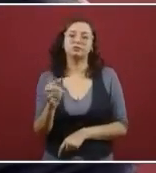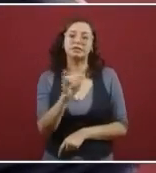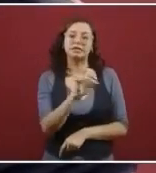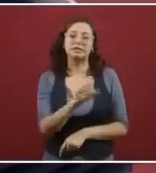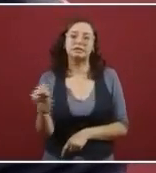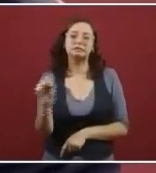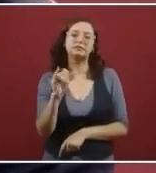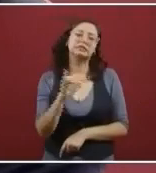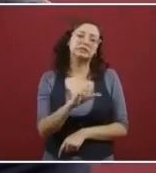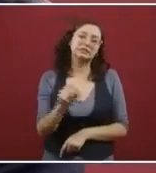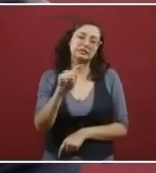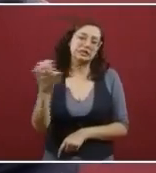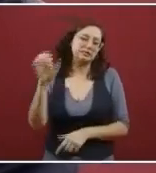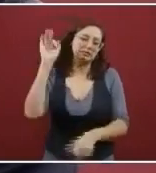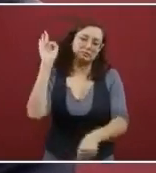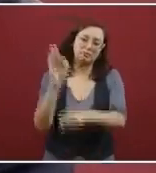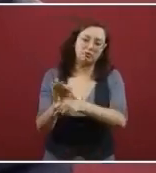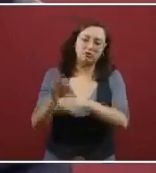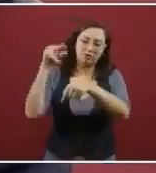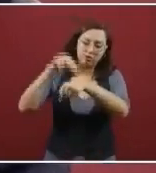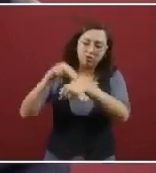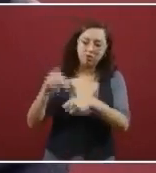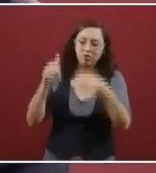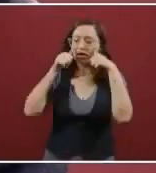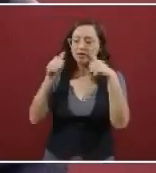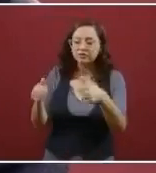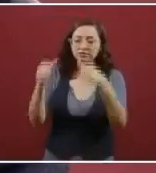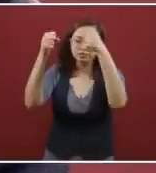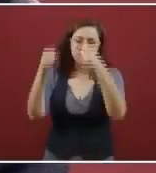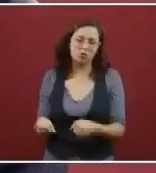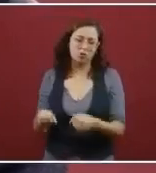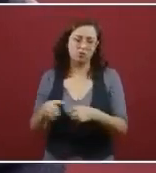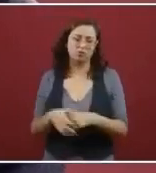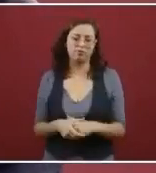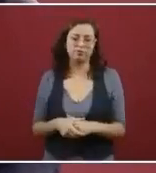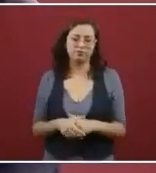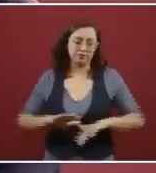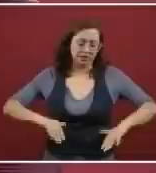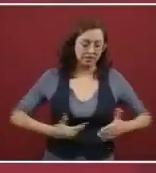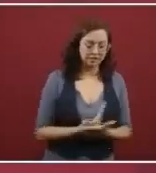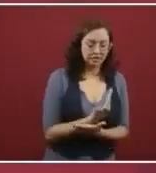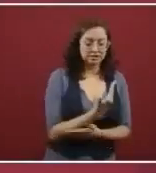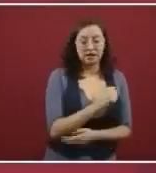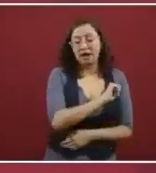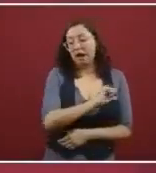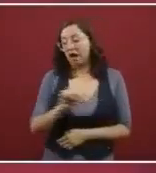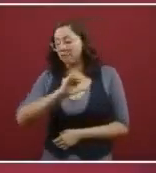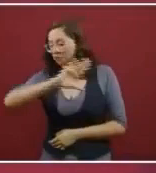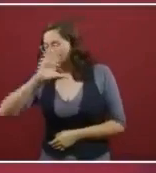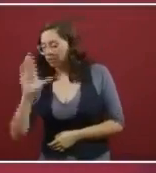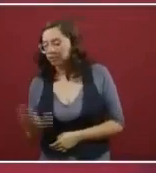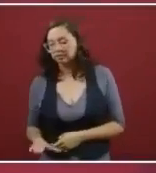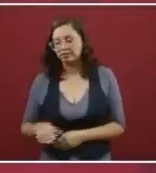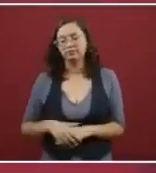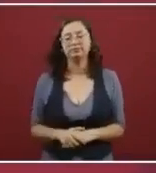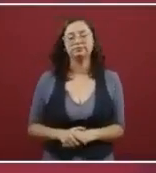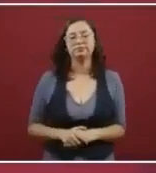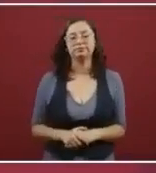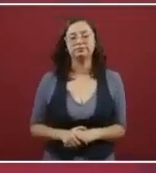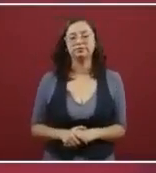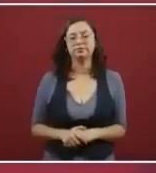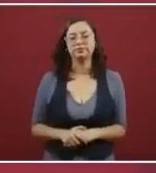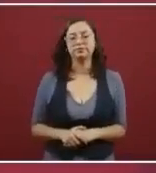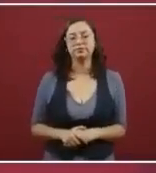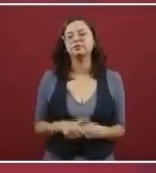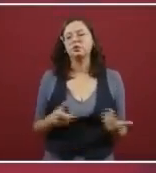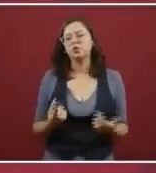que se garantice la seguridad social desde la cuna hasta la tumba. Entonces, son de las cosas